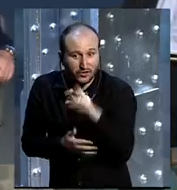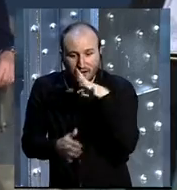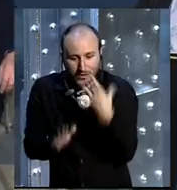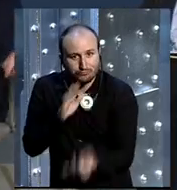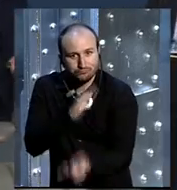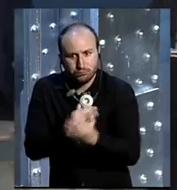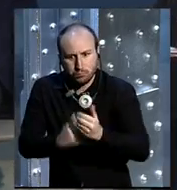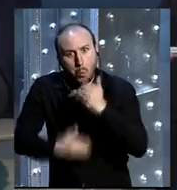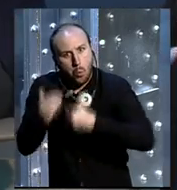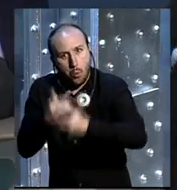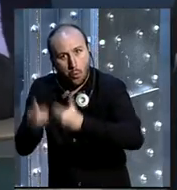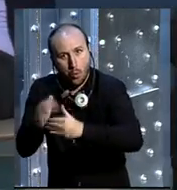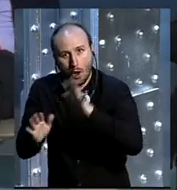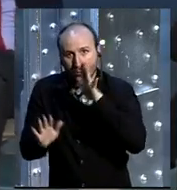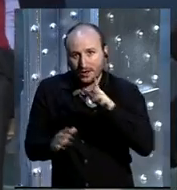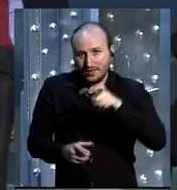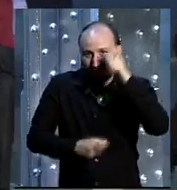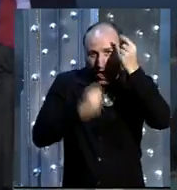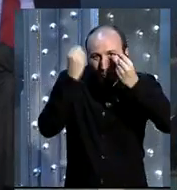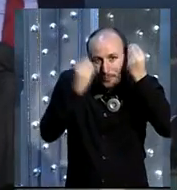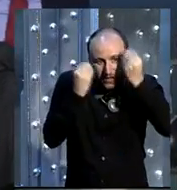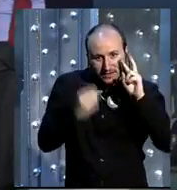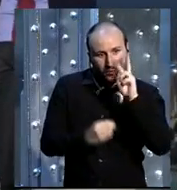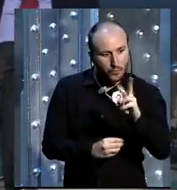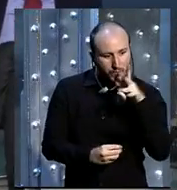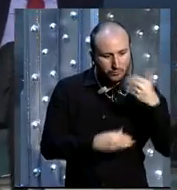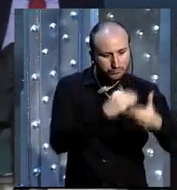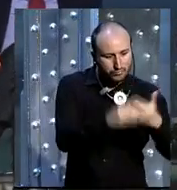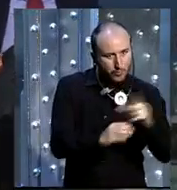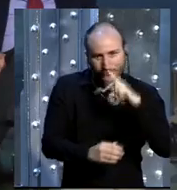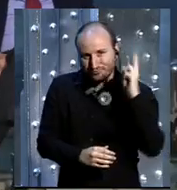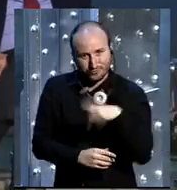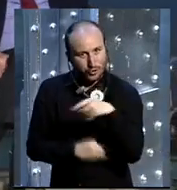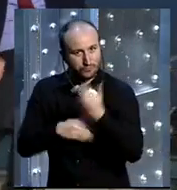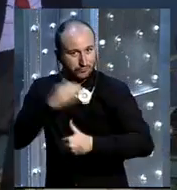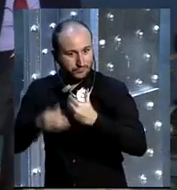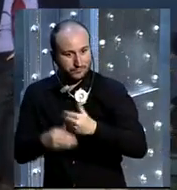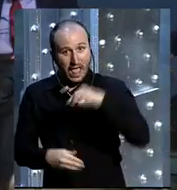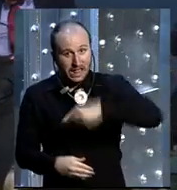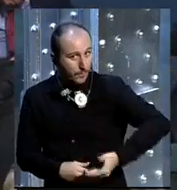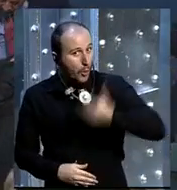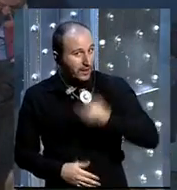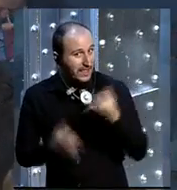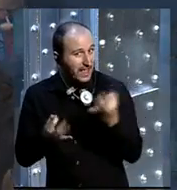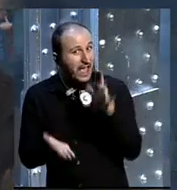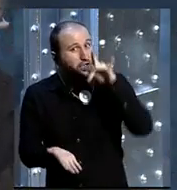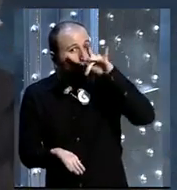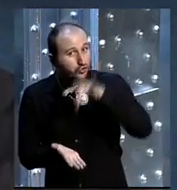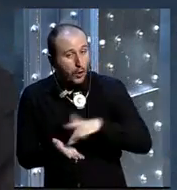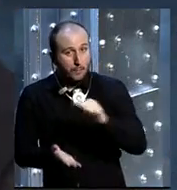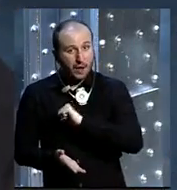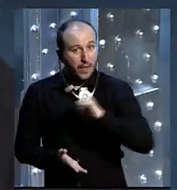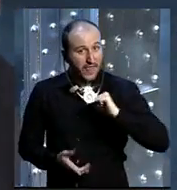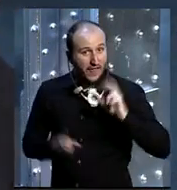sucediendo más rápido de lo que la gente puede a veces incluso ver. Y lo importante aquí, lo que tenemos que entender es que cuando hablamos de privacidad a